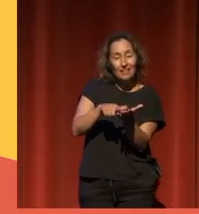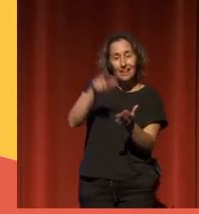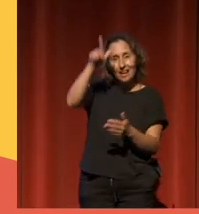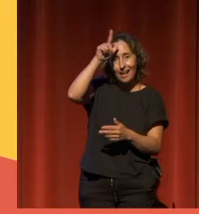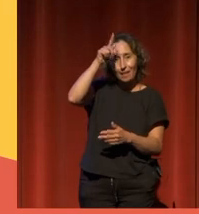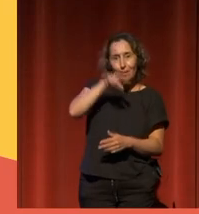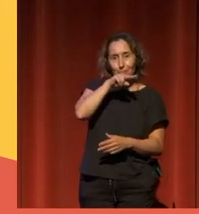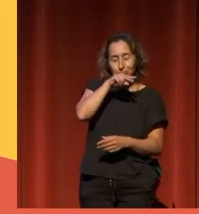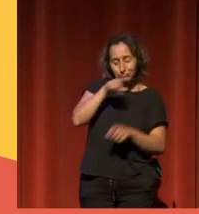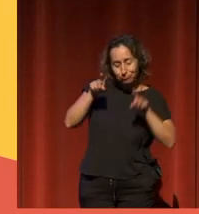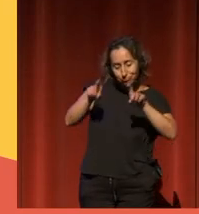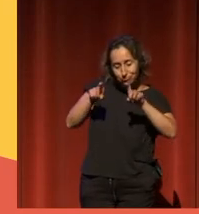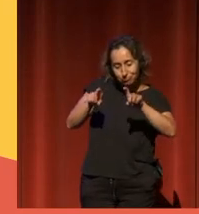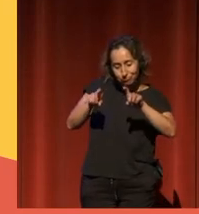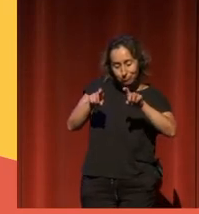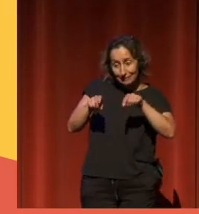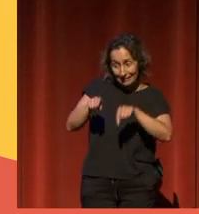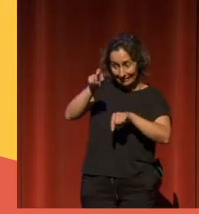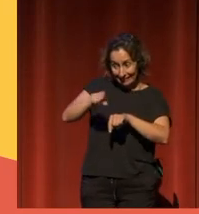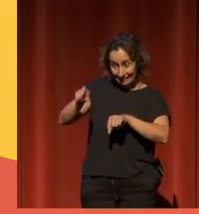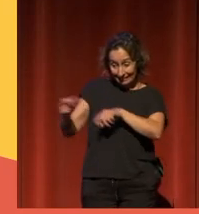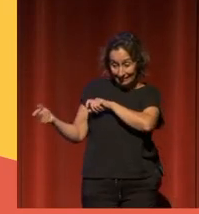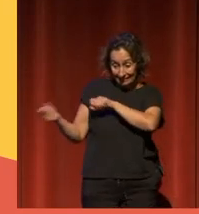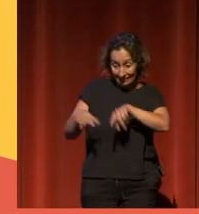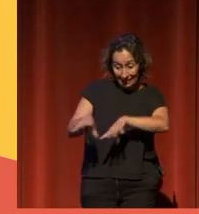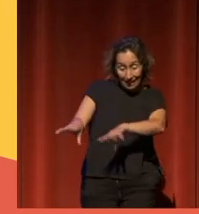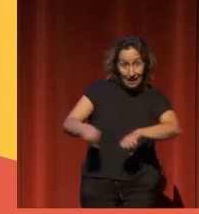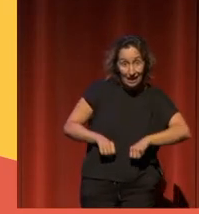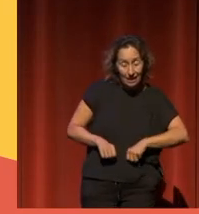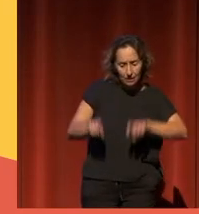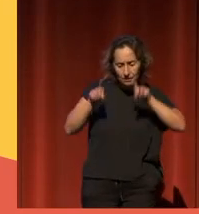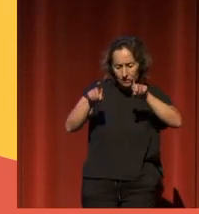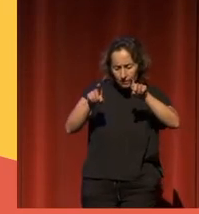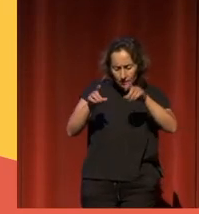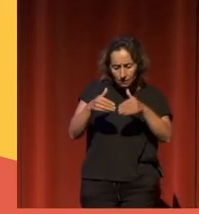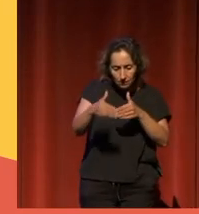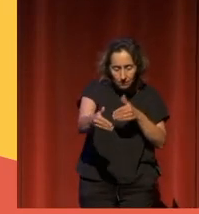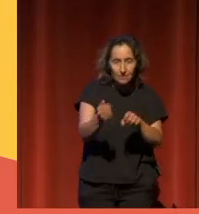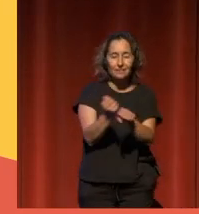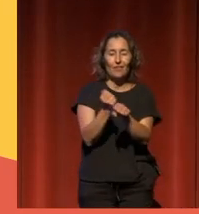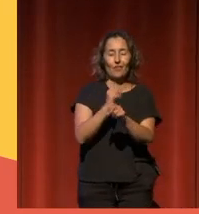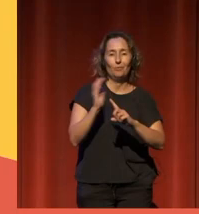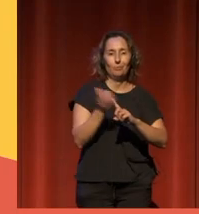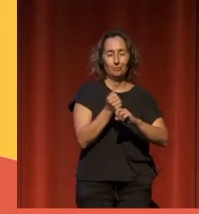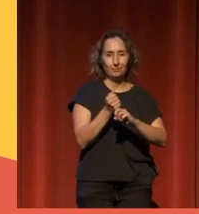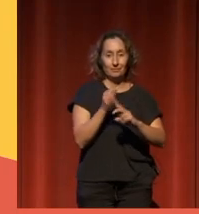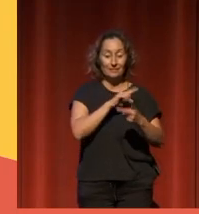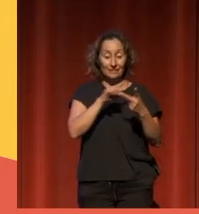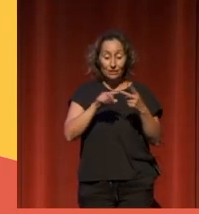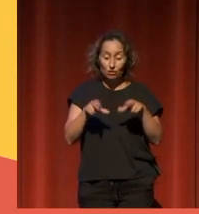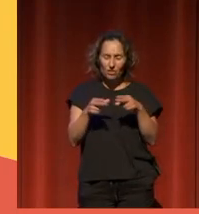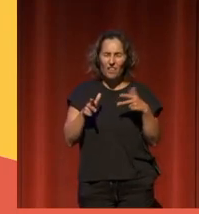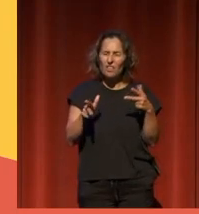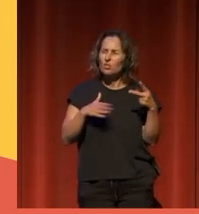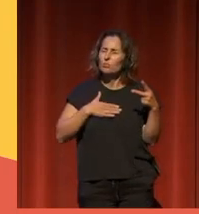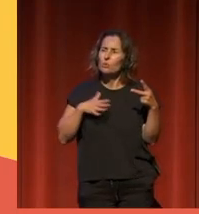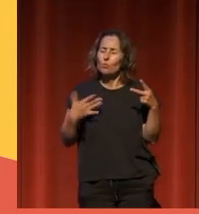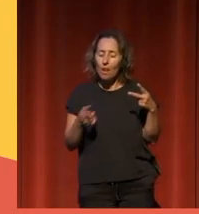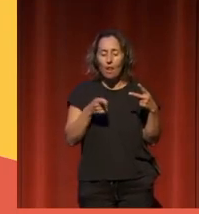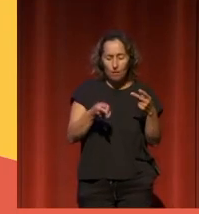para ayudar a estas personas a conseguir un trabajo y para conocer sus derechos en la